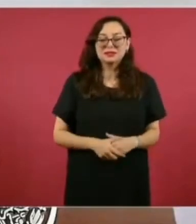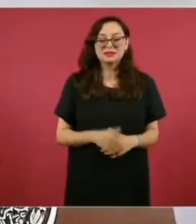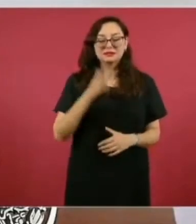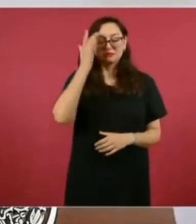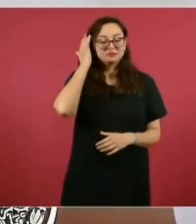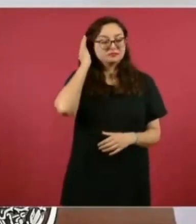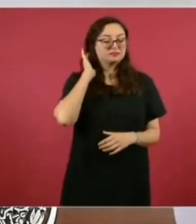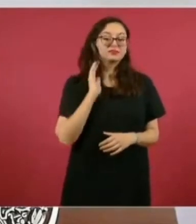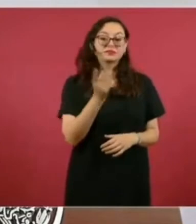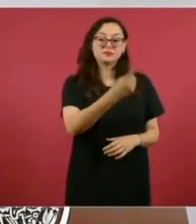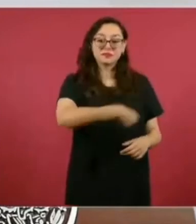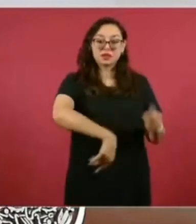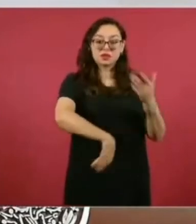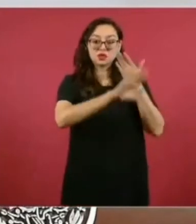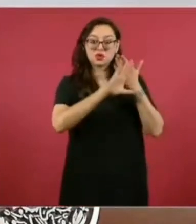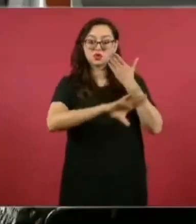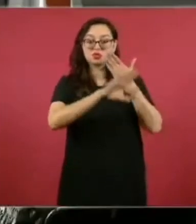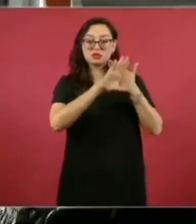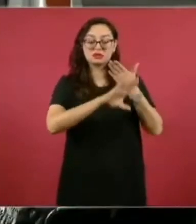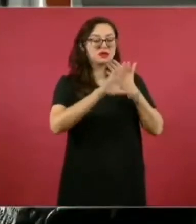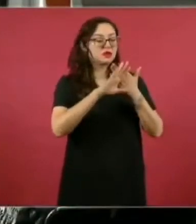¿Por qué?